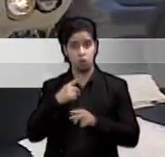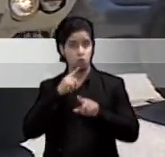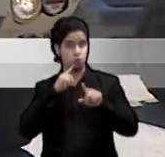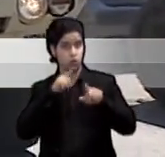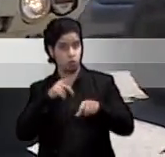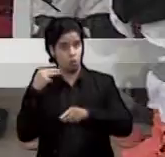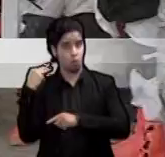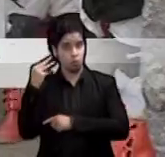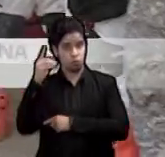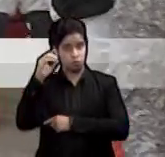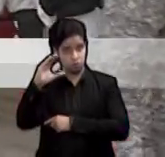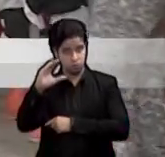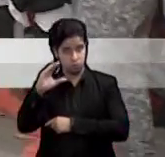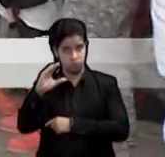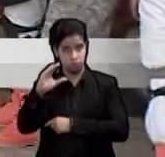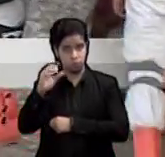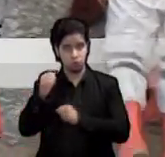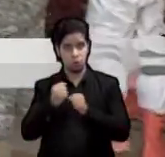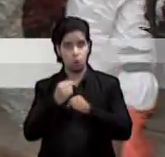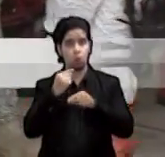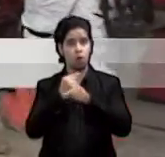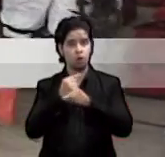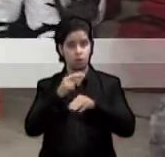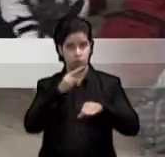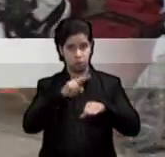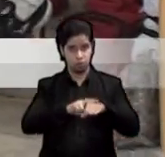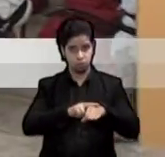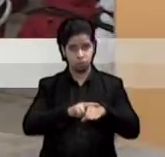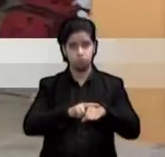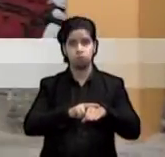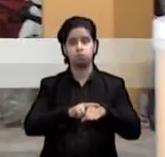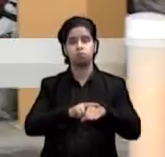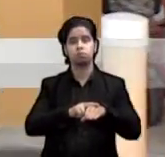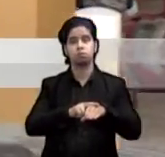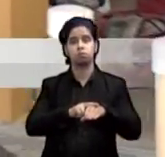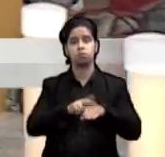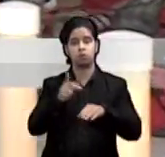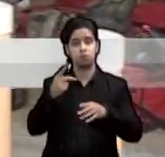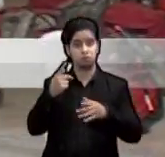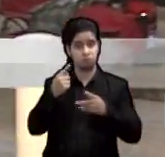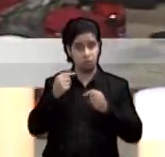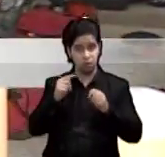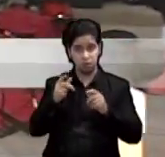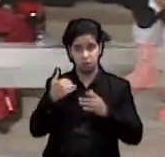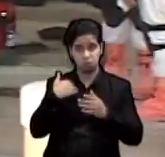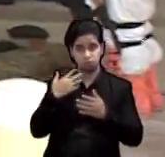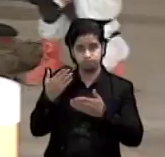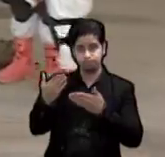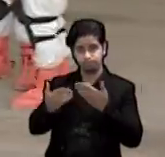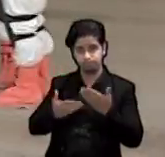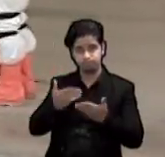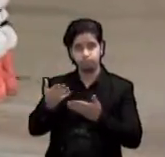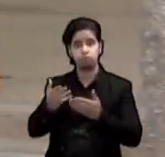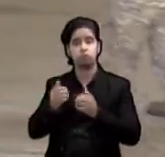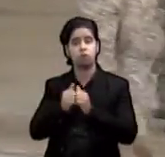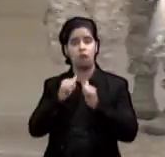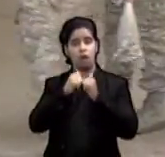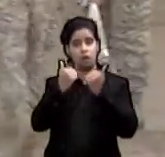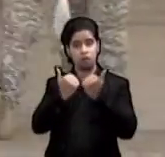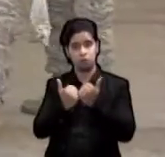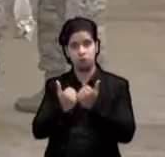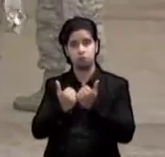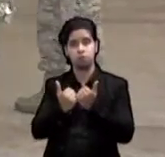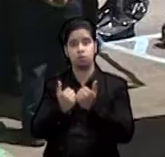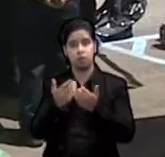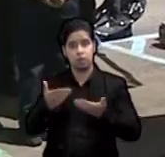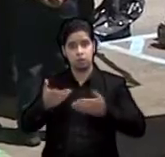D.C. por el negociado de la Guardia Nacional, busca poner a prueba la coordinación de labores entre la milicia y las autoridades gubernamentales locales en Estados Unidos